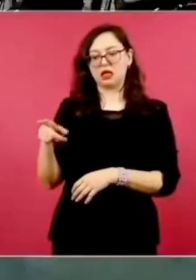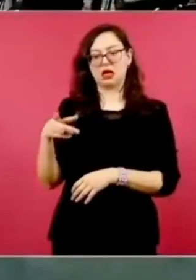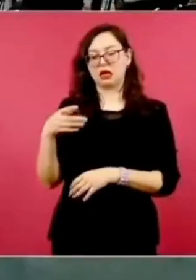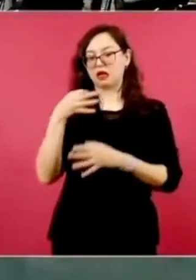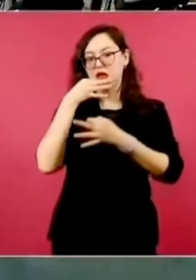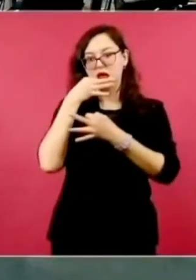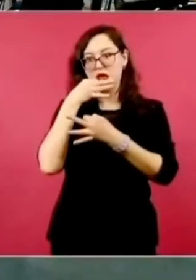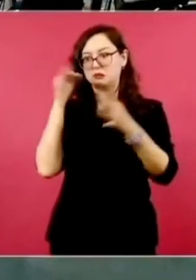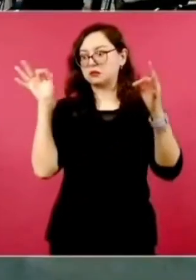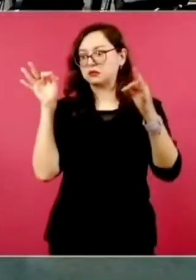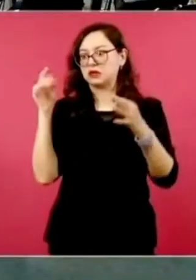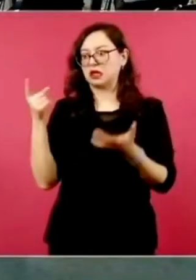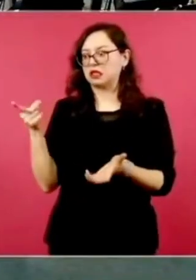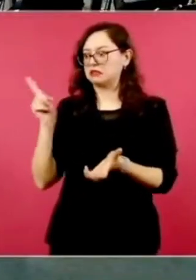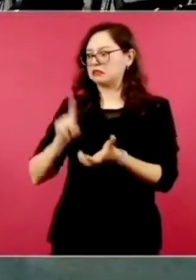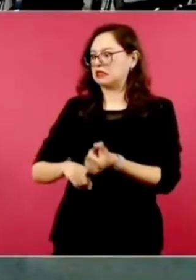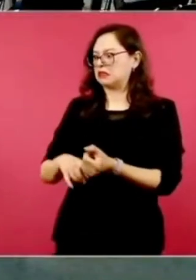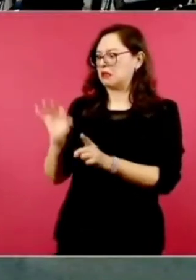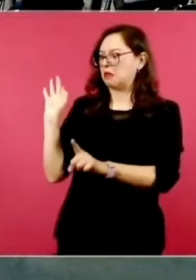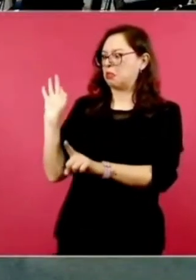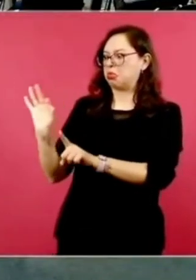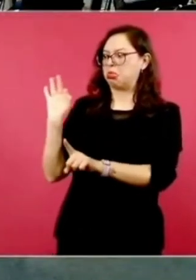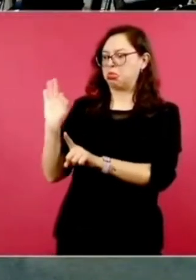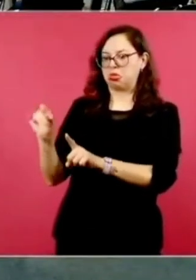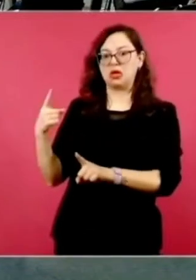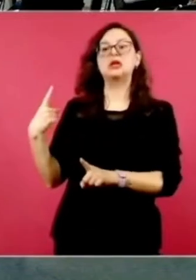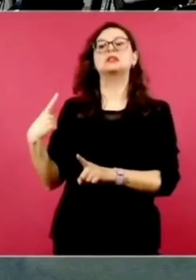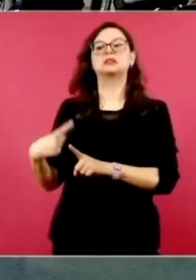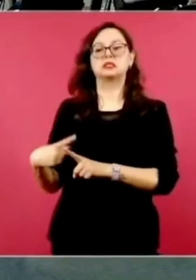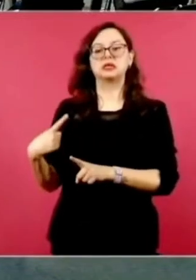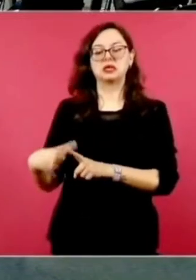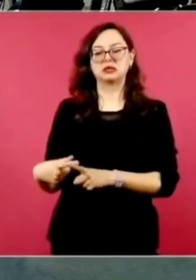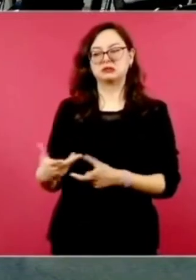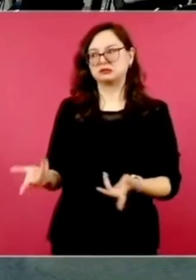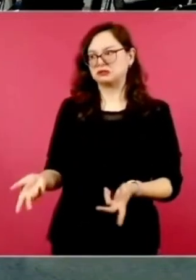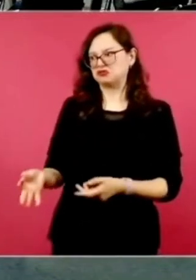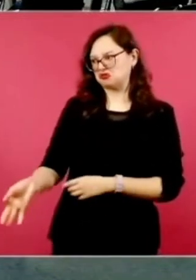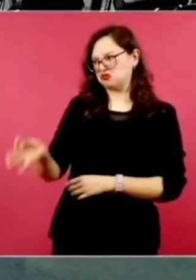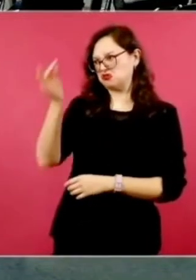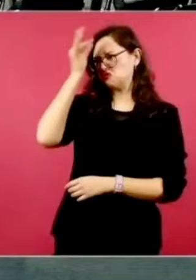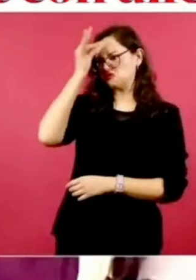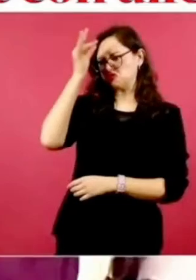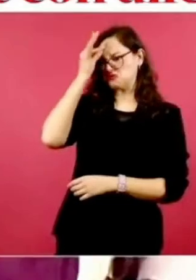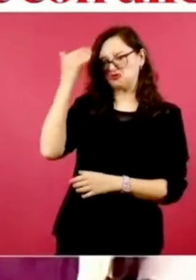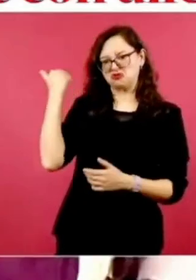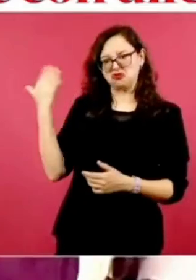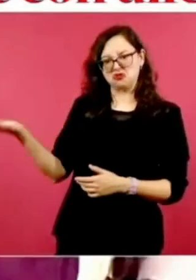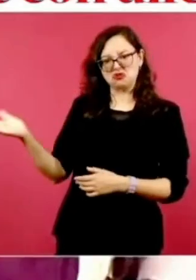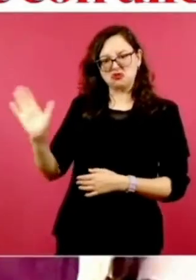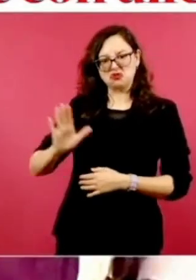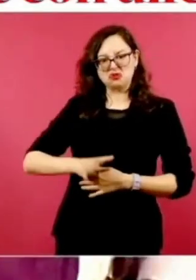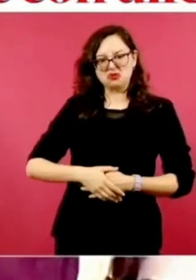quien en la oposición fue él o la inteligente que los convenció.